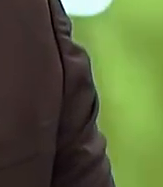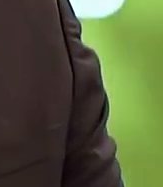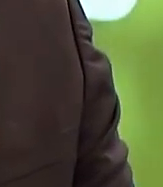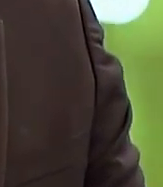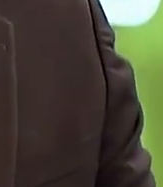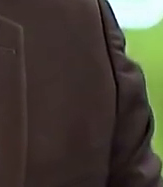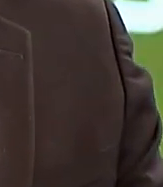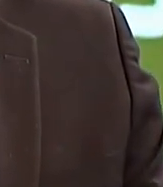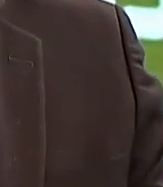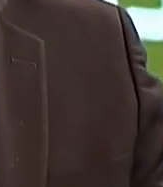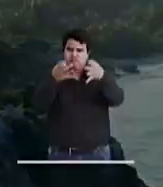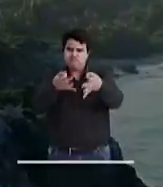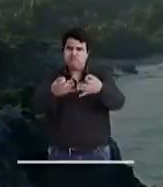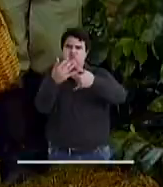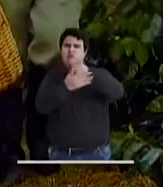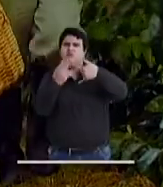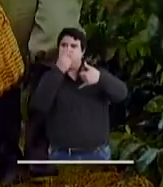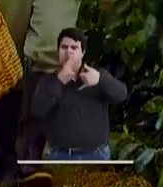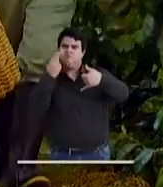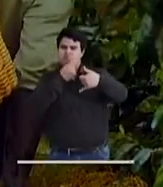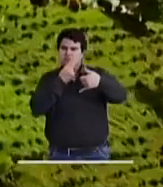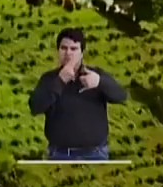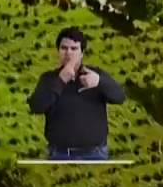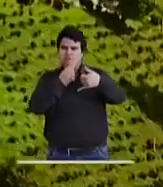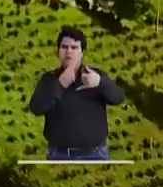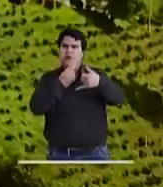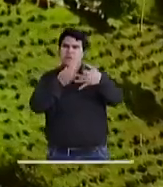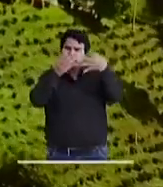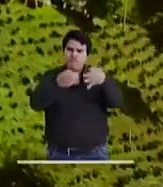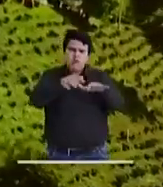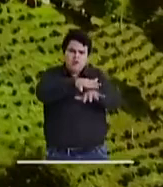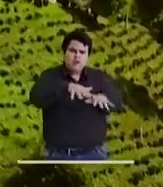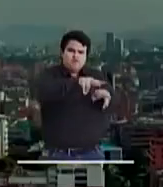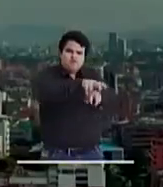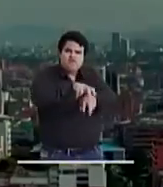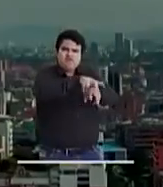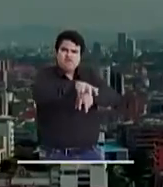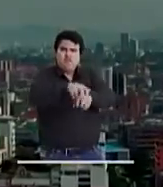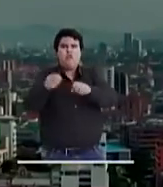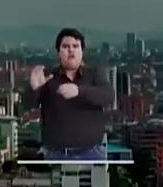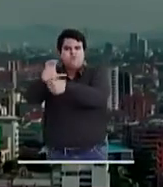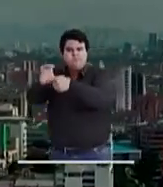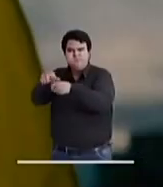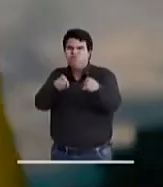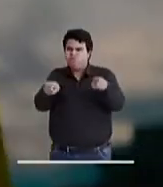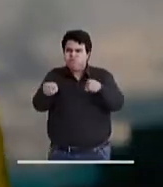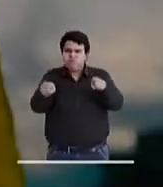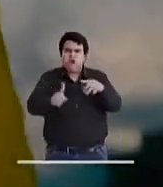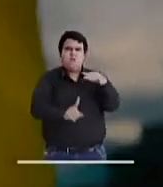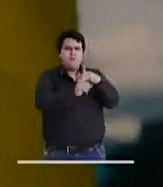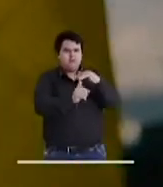decía, están ubicados en esas apuestas que se le están haciendo a la construcción de paz, por ejemplo,